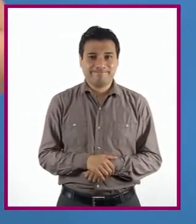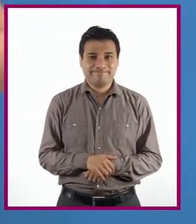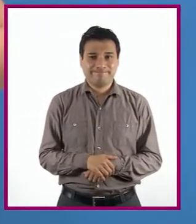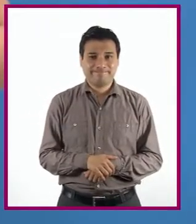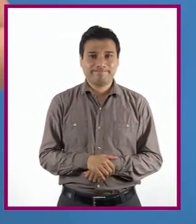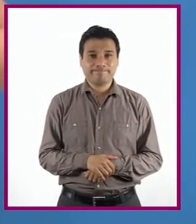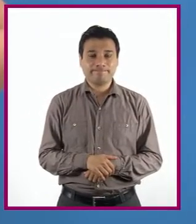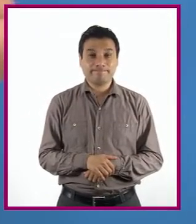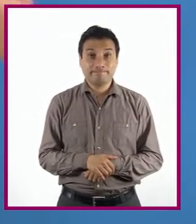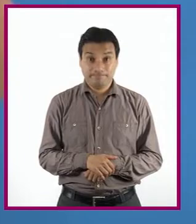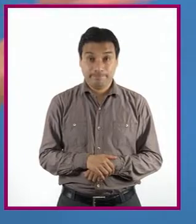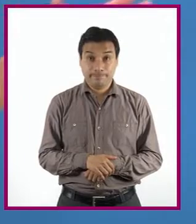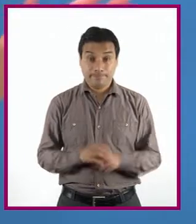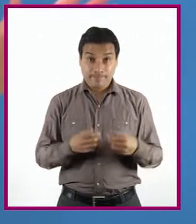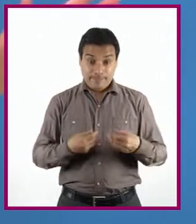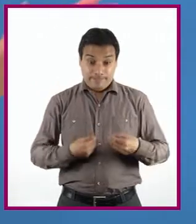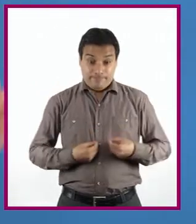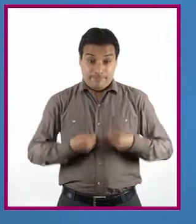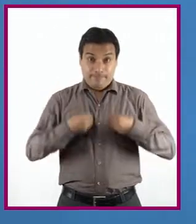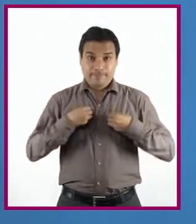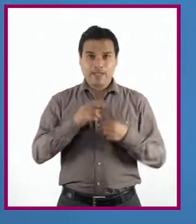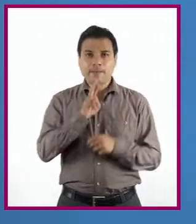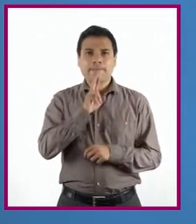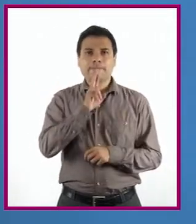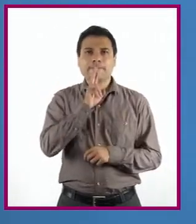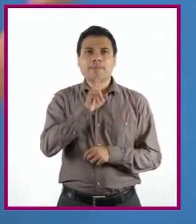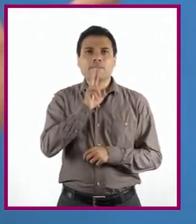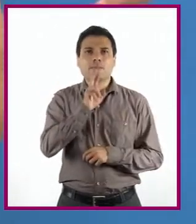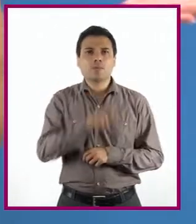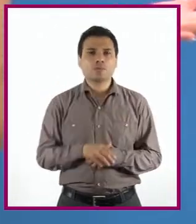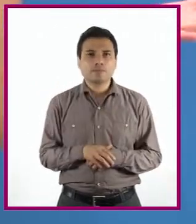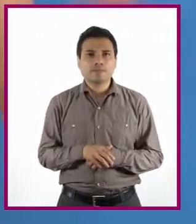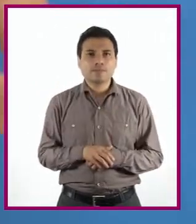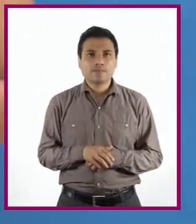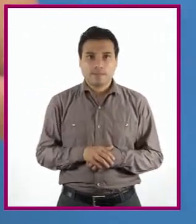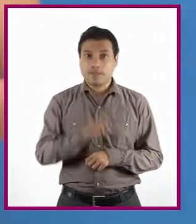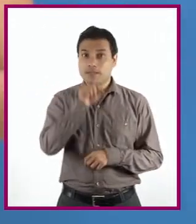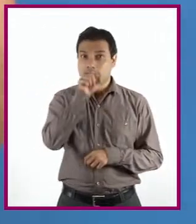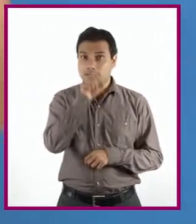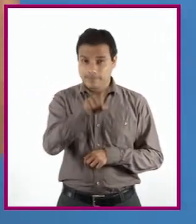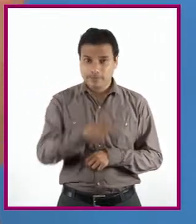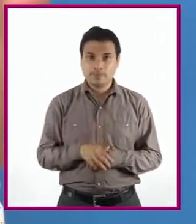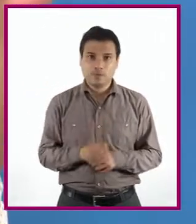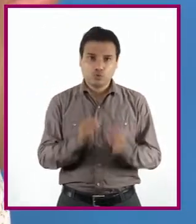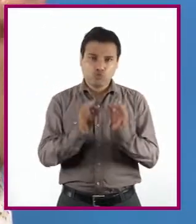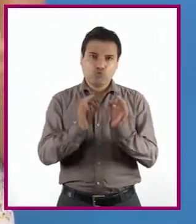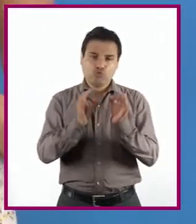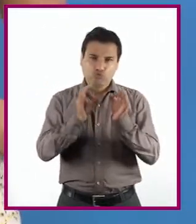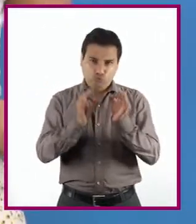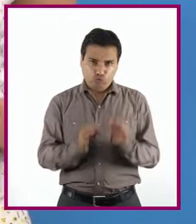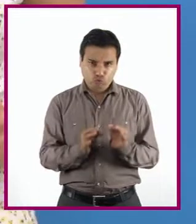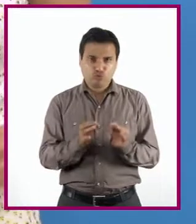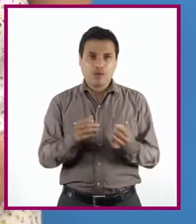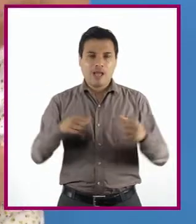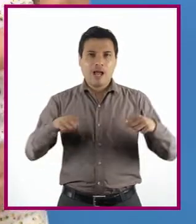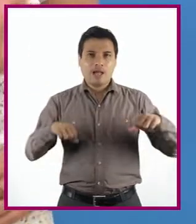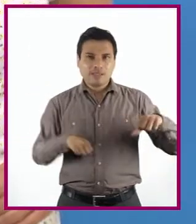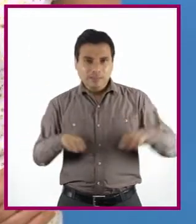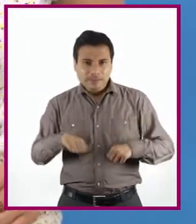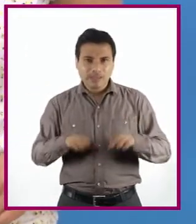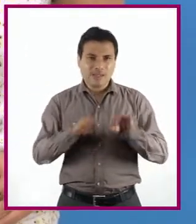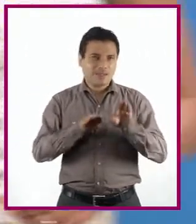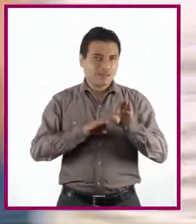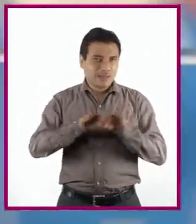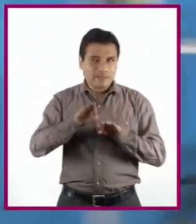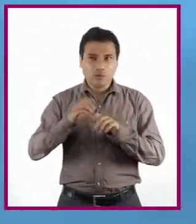El mejoramiento de la vida de millones de personas en el mundo y el funcionamiento pleno de las actividades productivas de